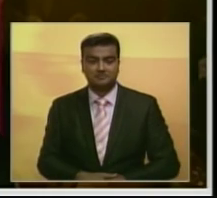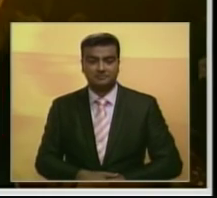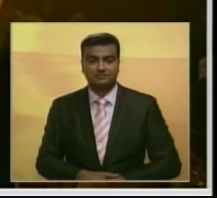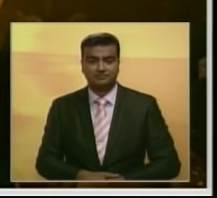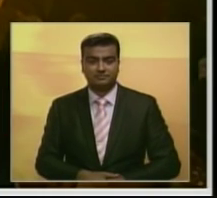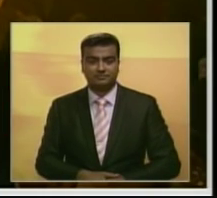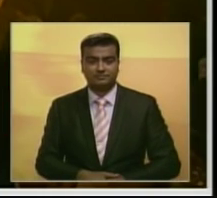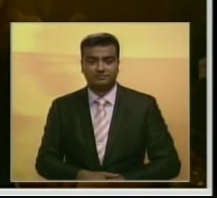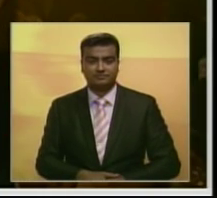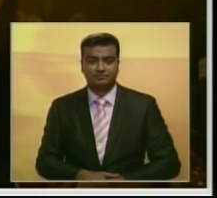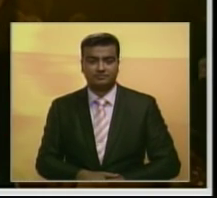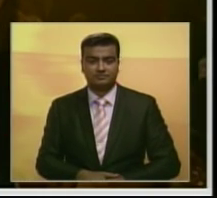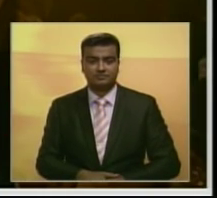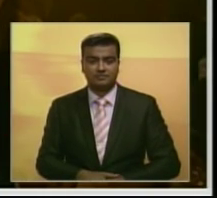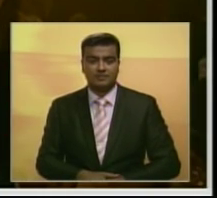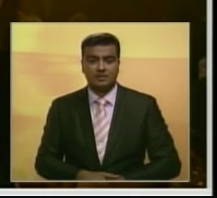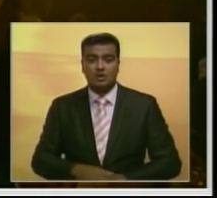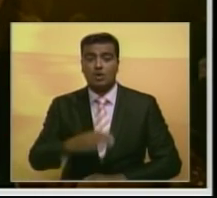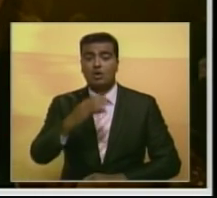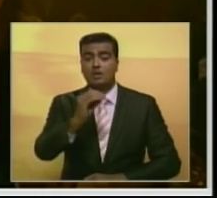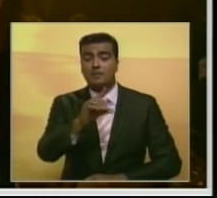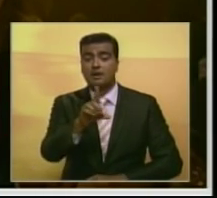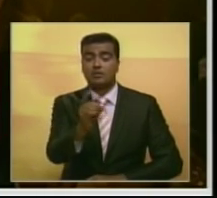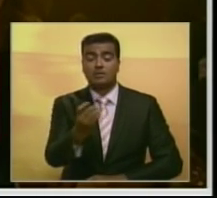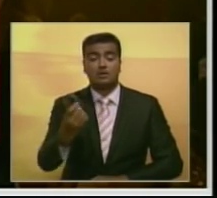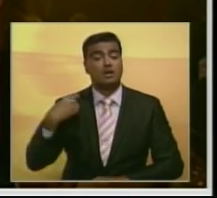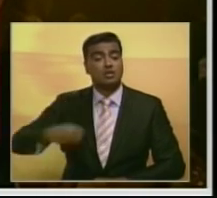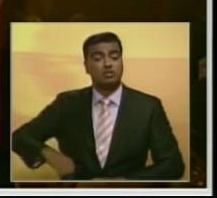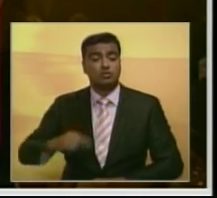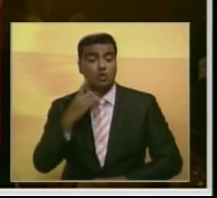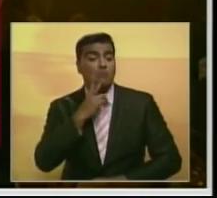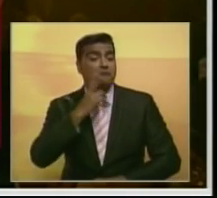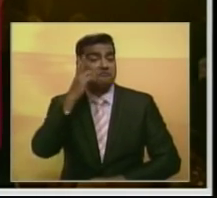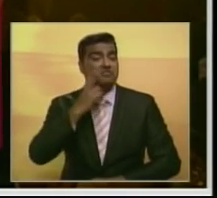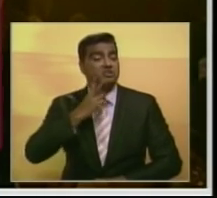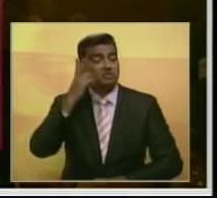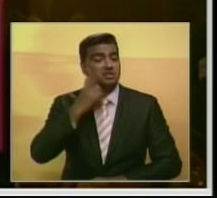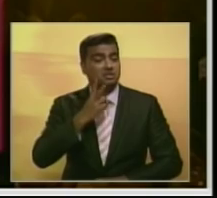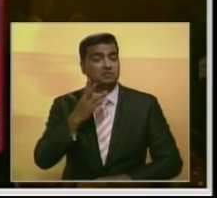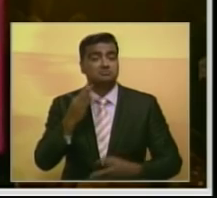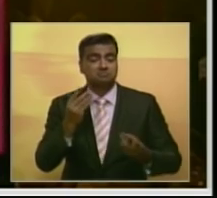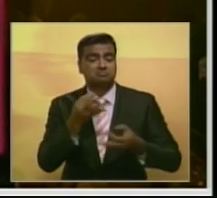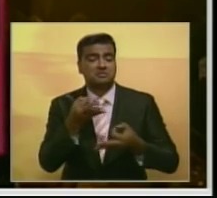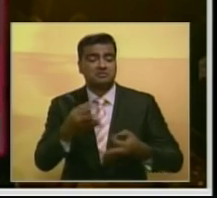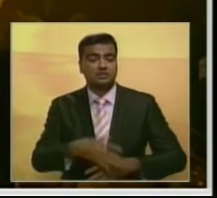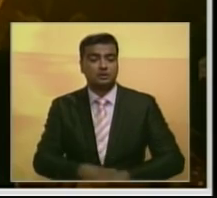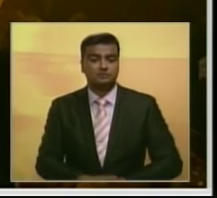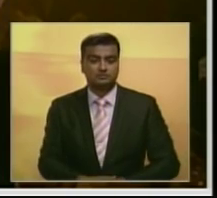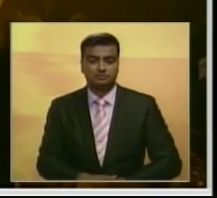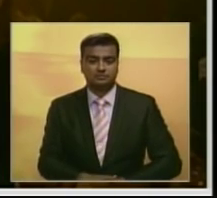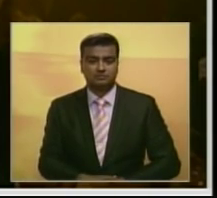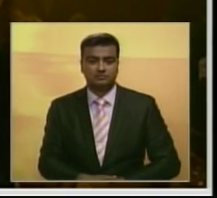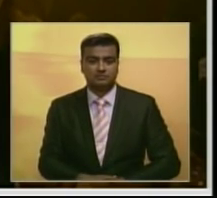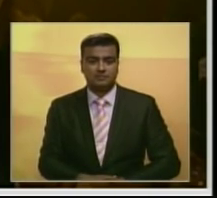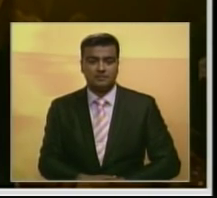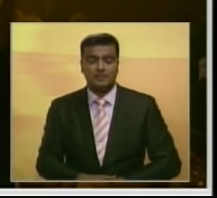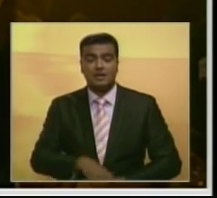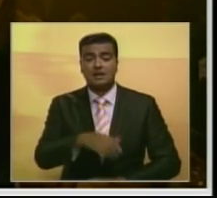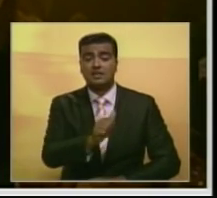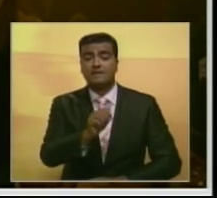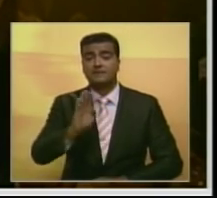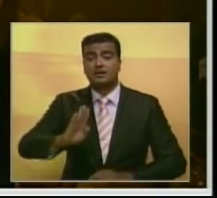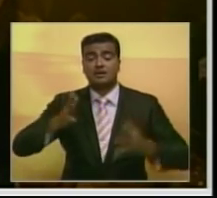Dior. Mientras que Olivia Wilde eligió un vestido de Michael Kors en color vino tinto. Alicia